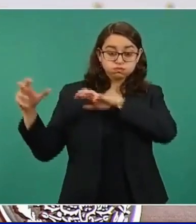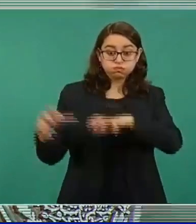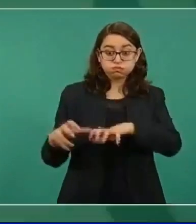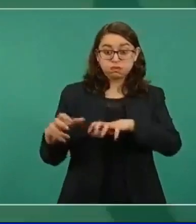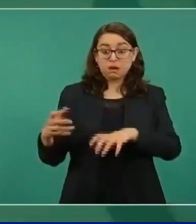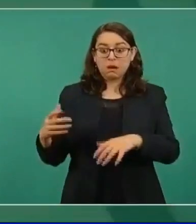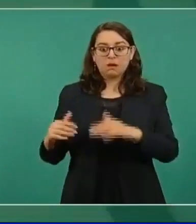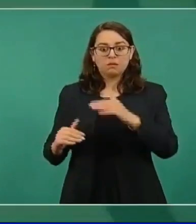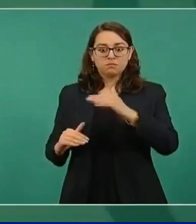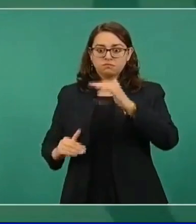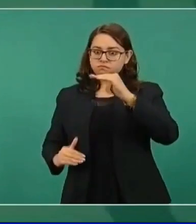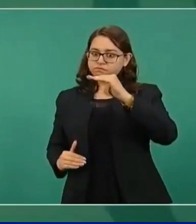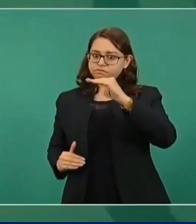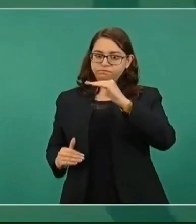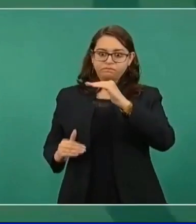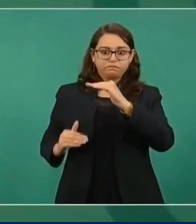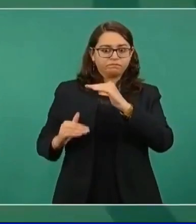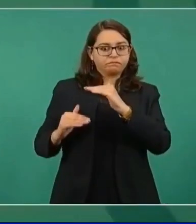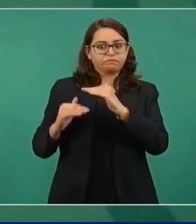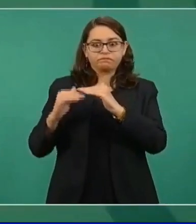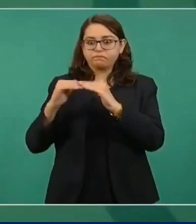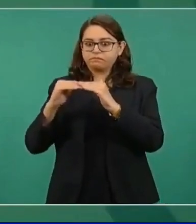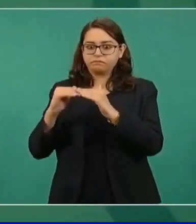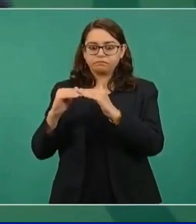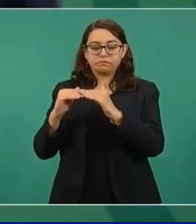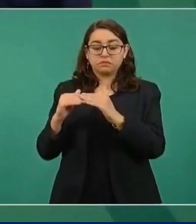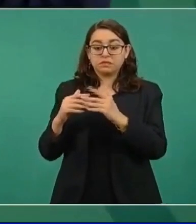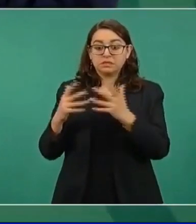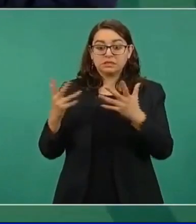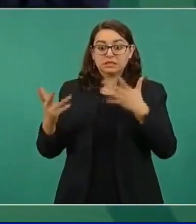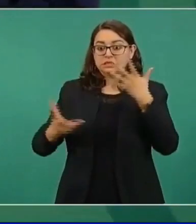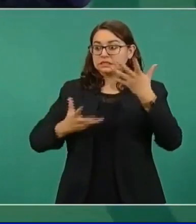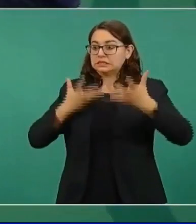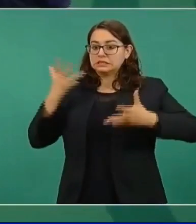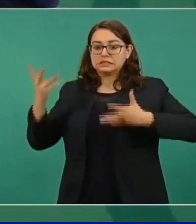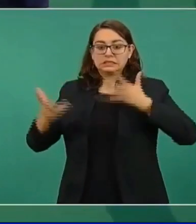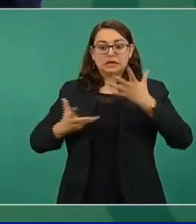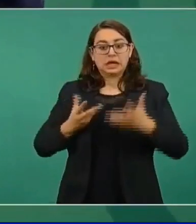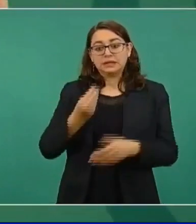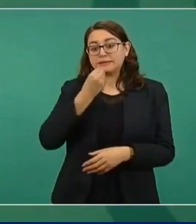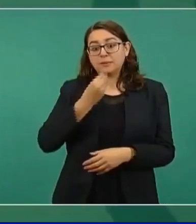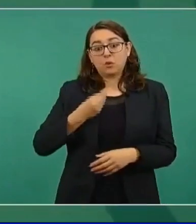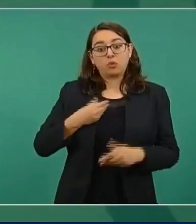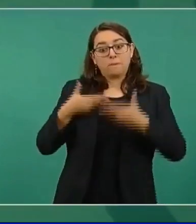se llenan por completo y sueltan el agua e inundan Tabasco.